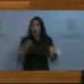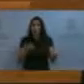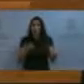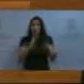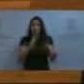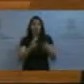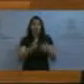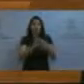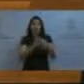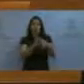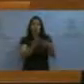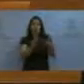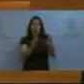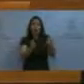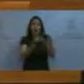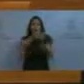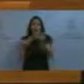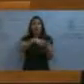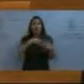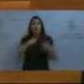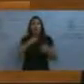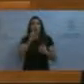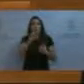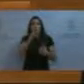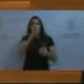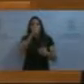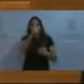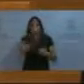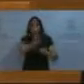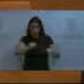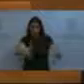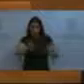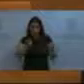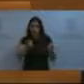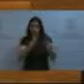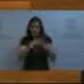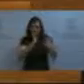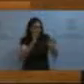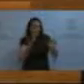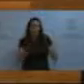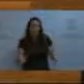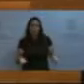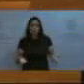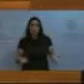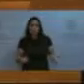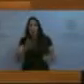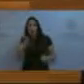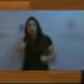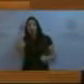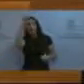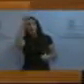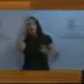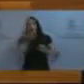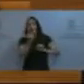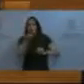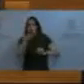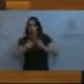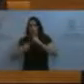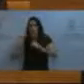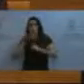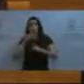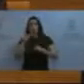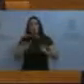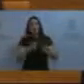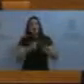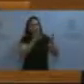relación al centro de salud de Sabugo, en Avilés. Por fin, en diciembre del año pasado, de 2016, se aceptó el